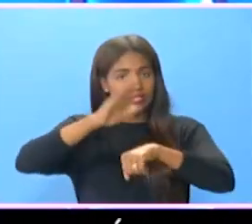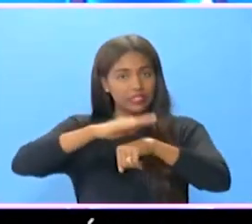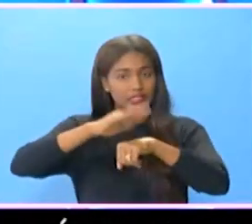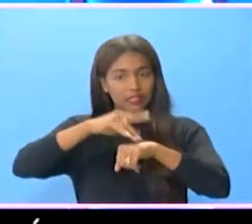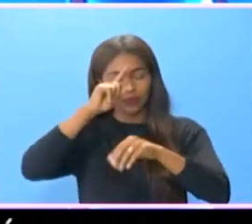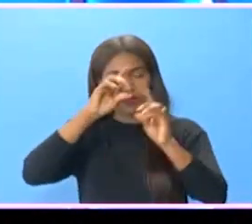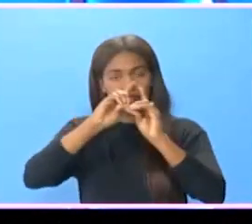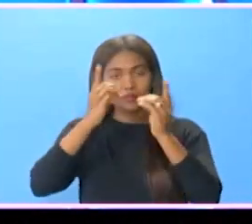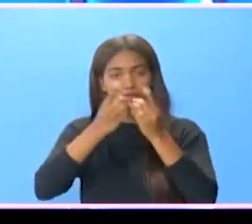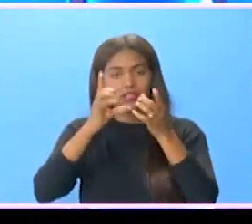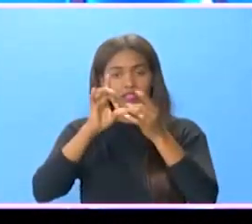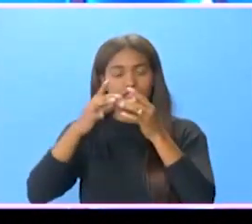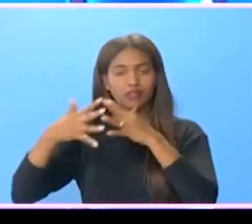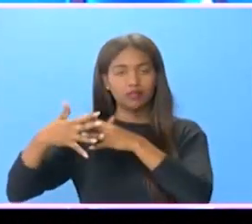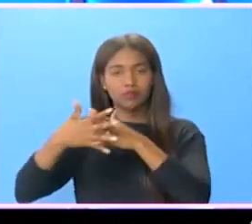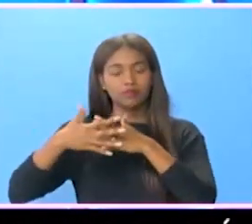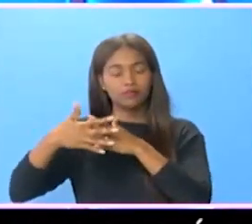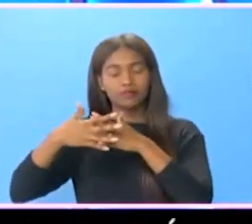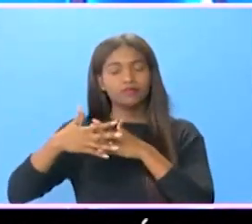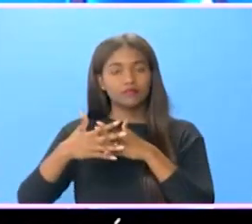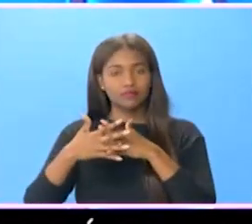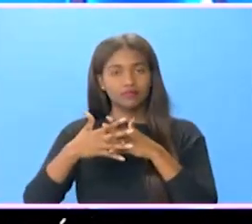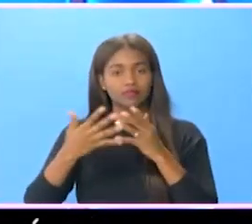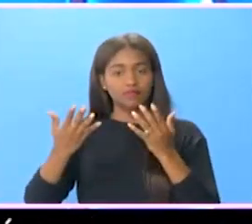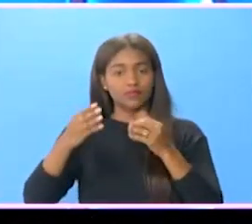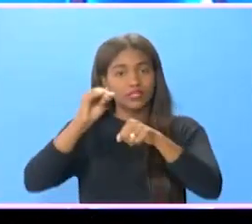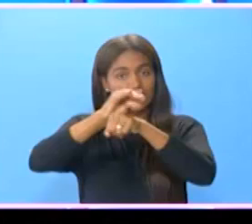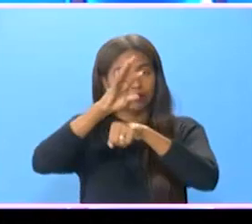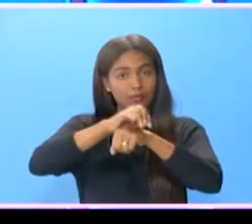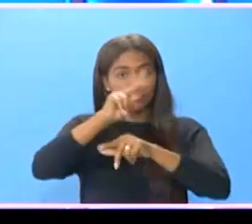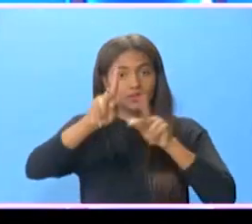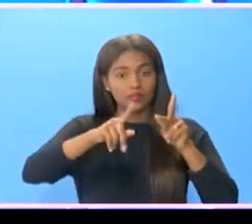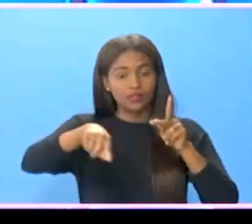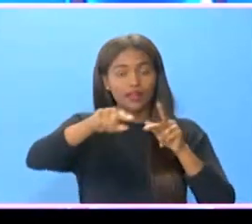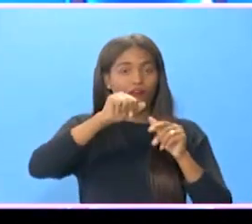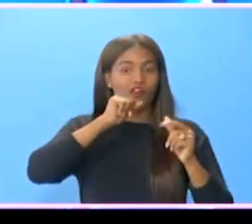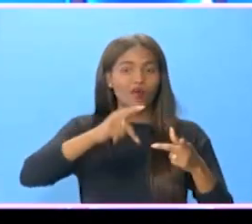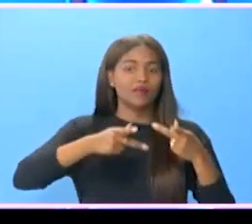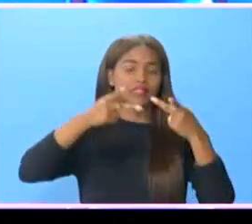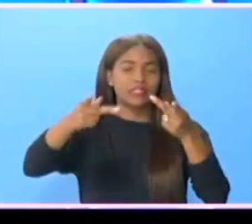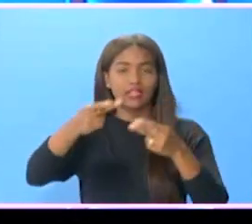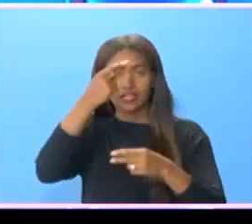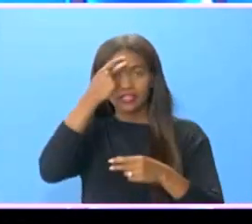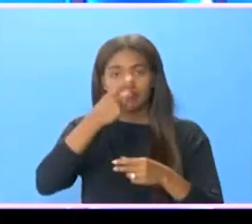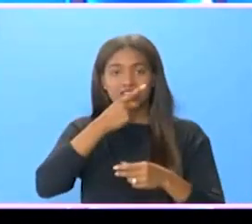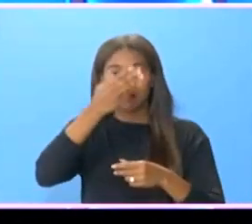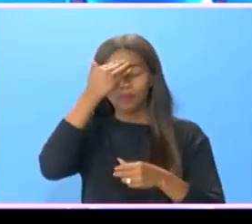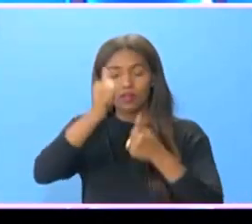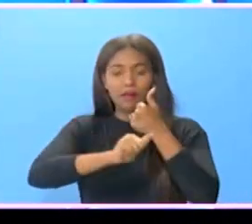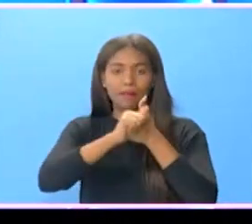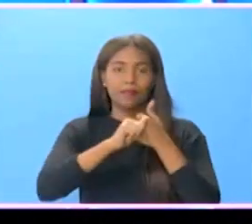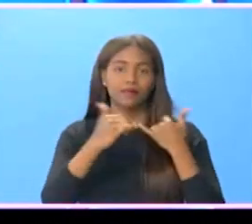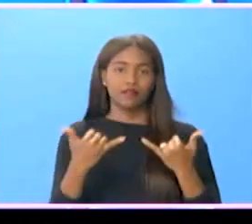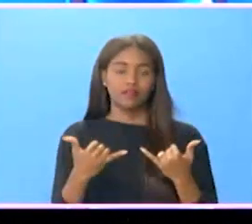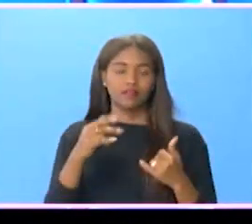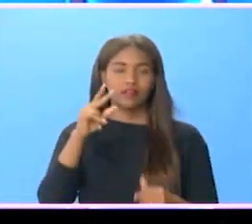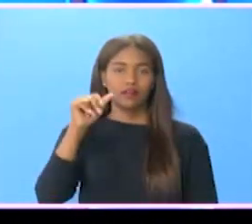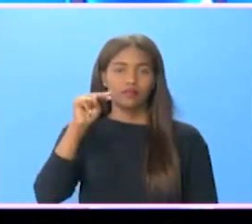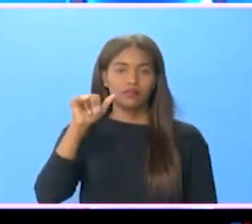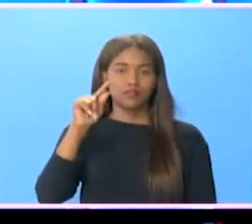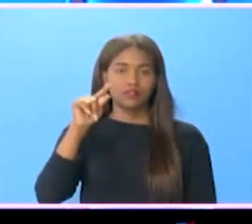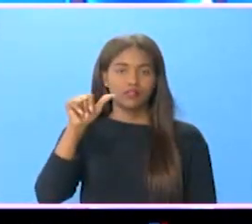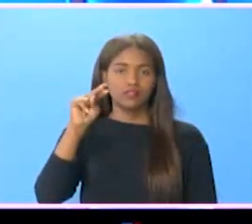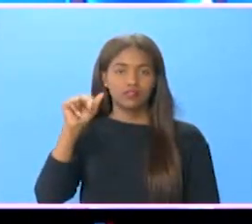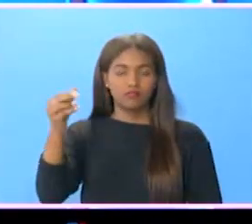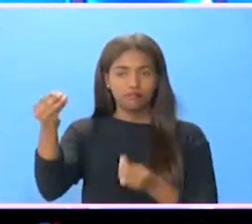por el Departamento de Estado de los Estados Unidos, que recomienda a sus ciudadanos no visitar al país por la inseguridad. Ramón Santana nos cuenta